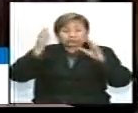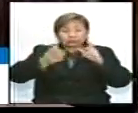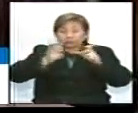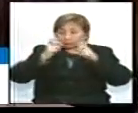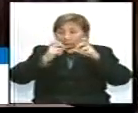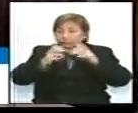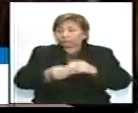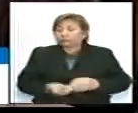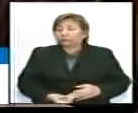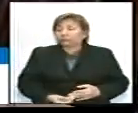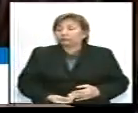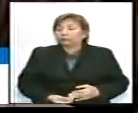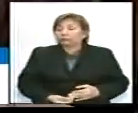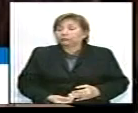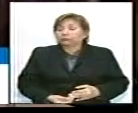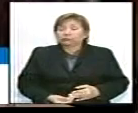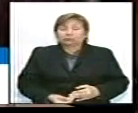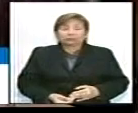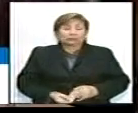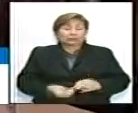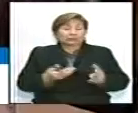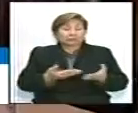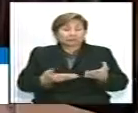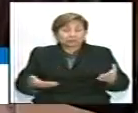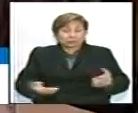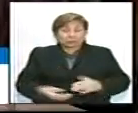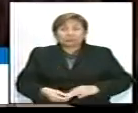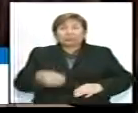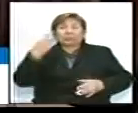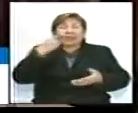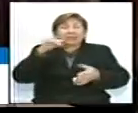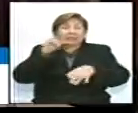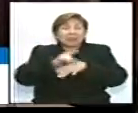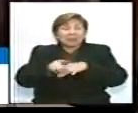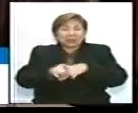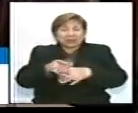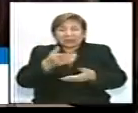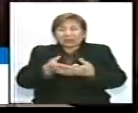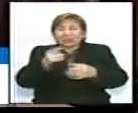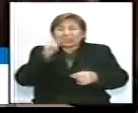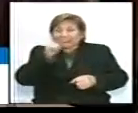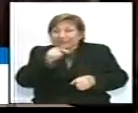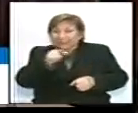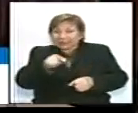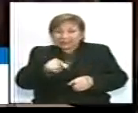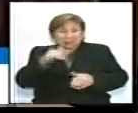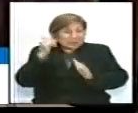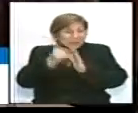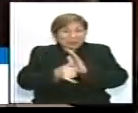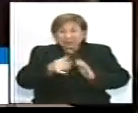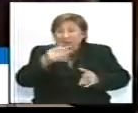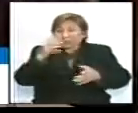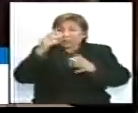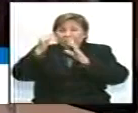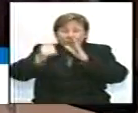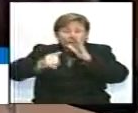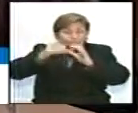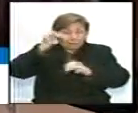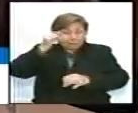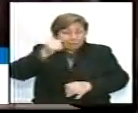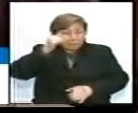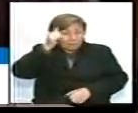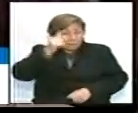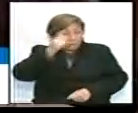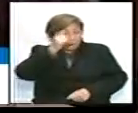inconsciencia, siendo cosificadas para ser violadas y que esas violaciones sean filmadas. Y que